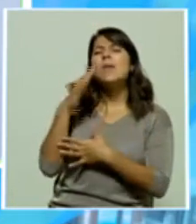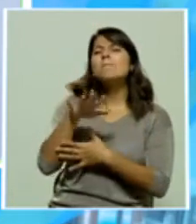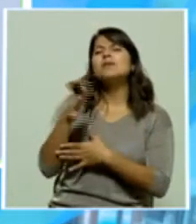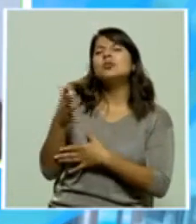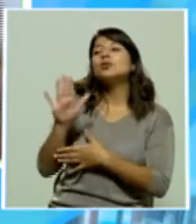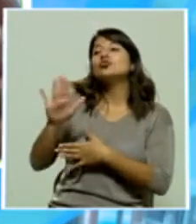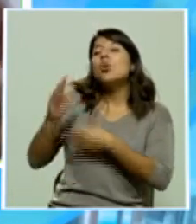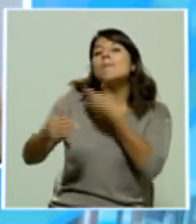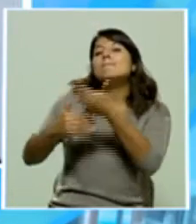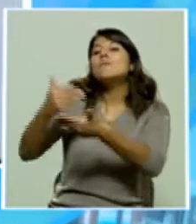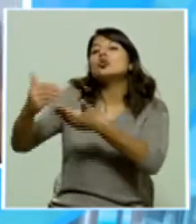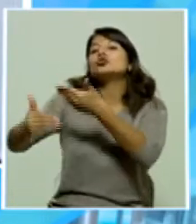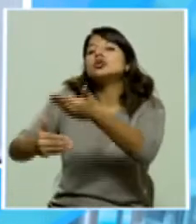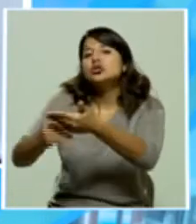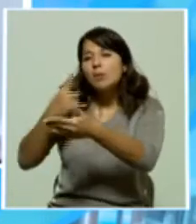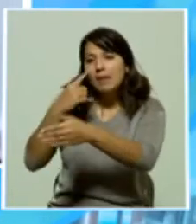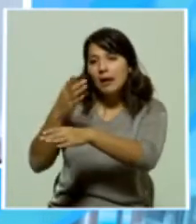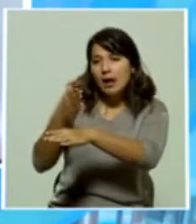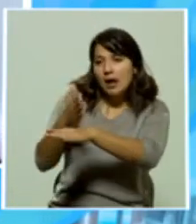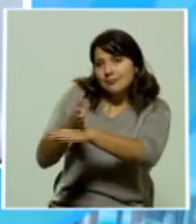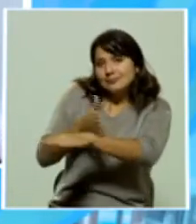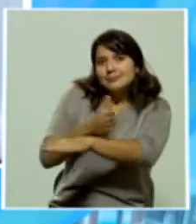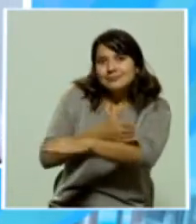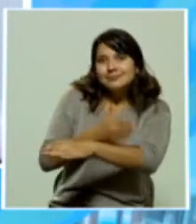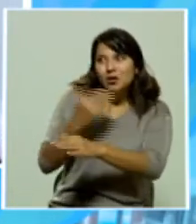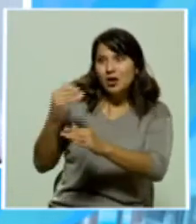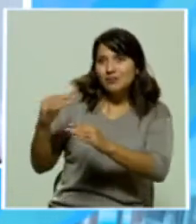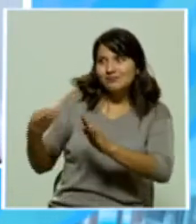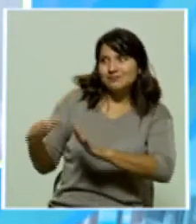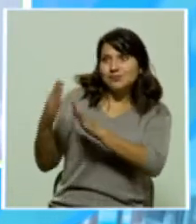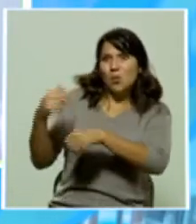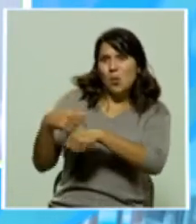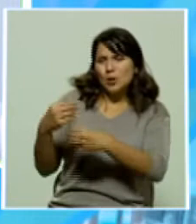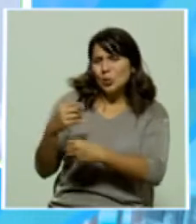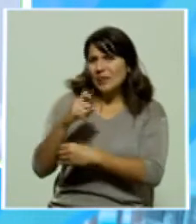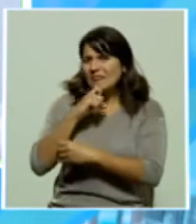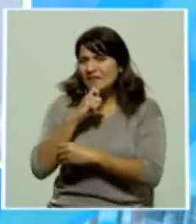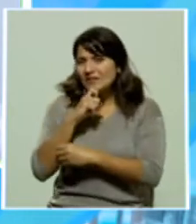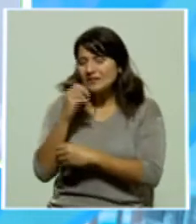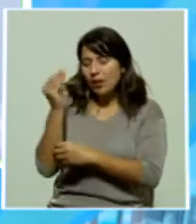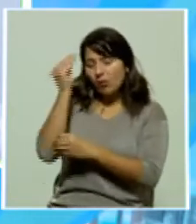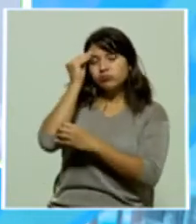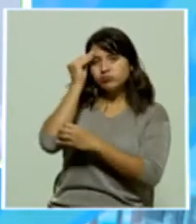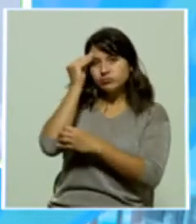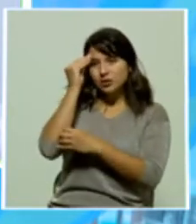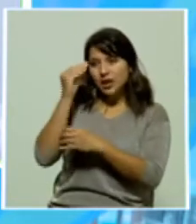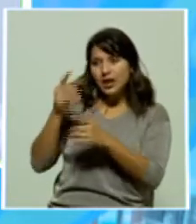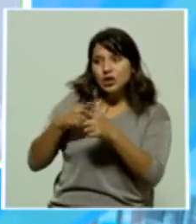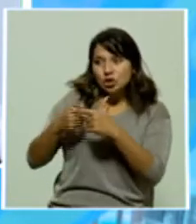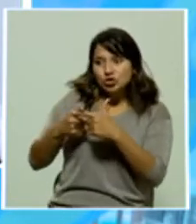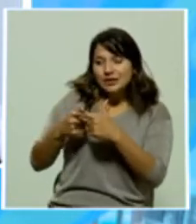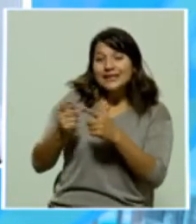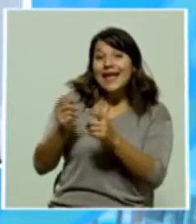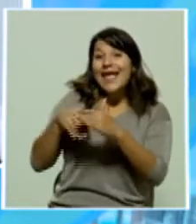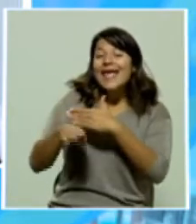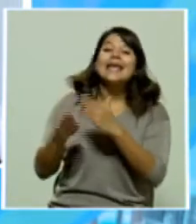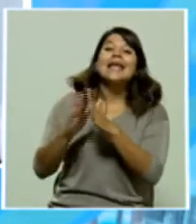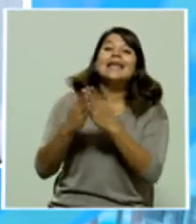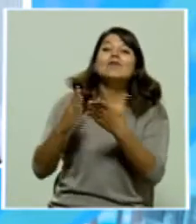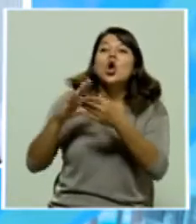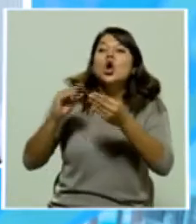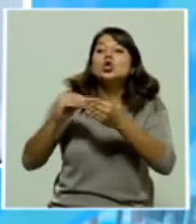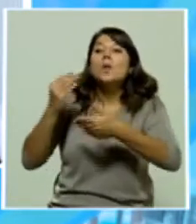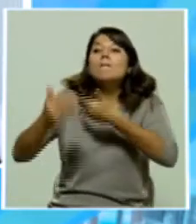recuperación, lo que había señalado a lo largo de diferentes entrevistas que dio en Colombia. Y entonces teníamos dos retos. Uno